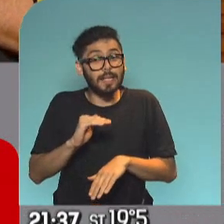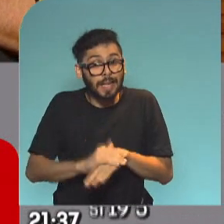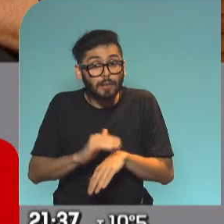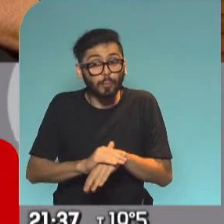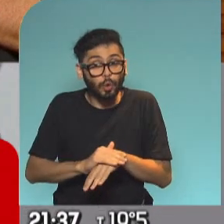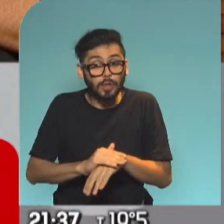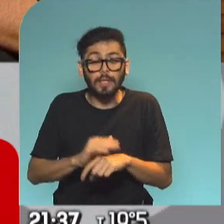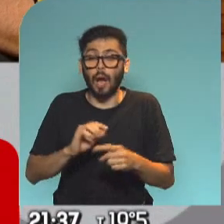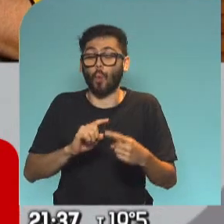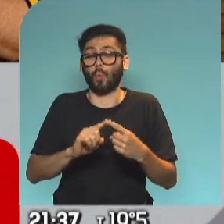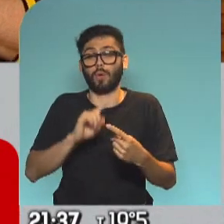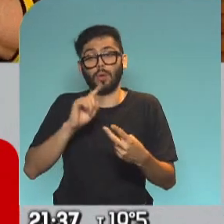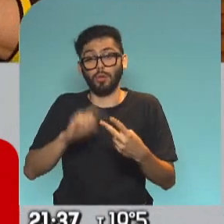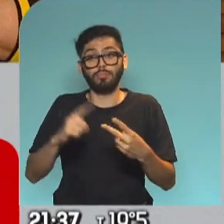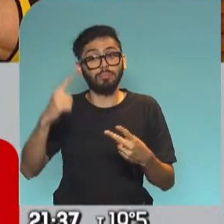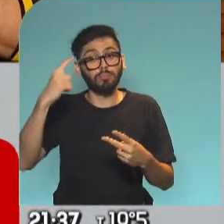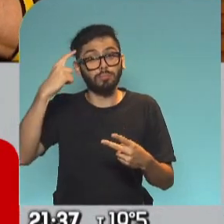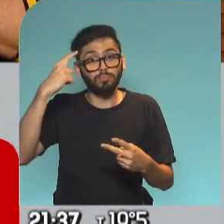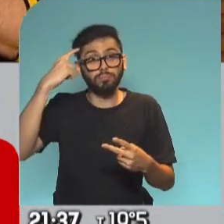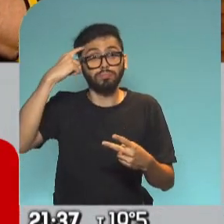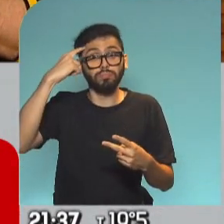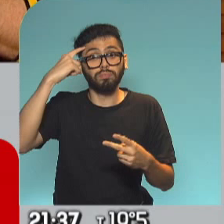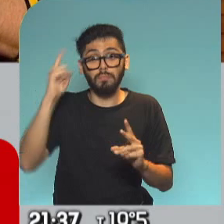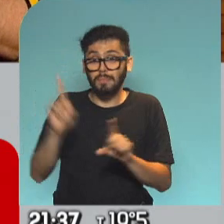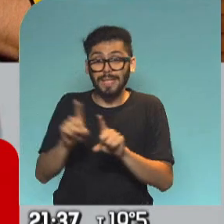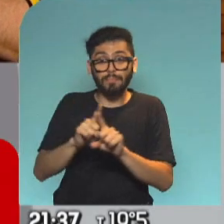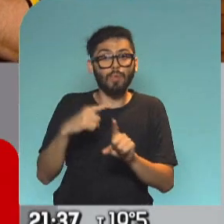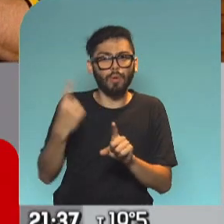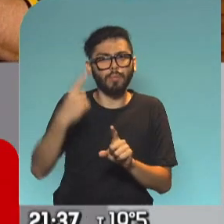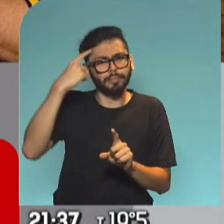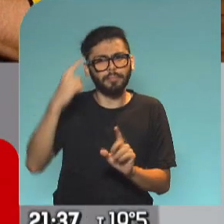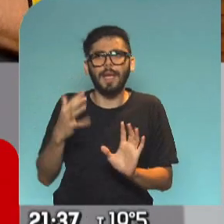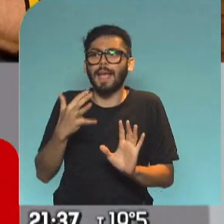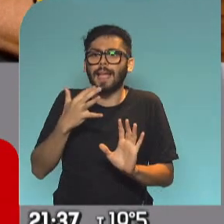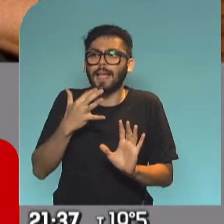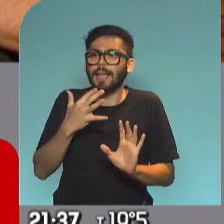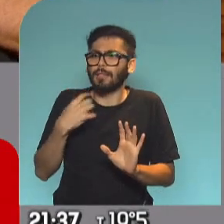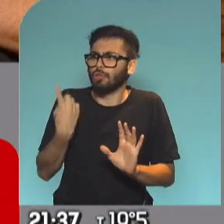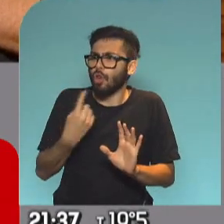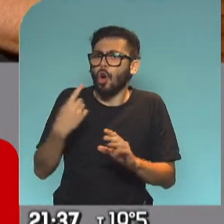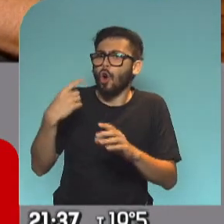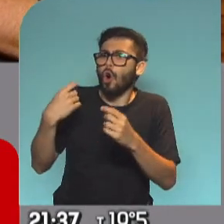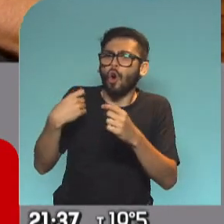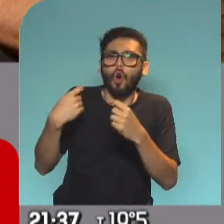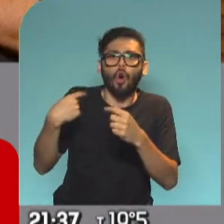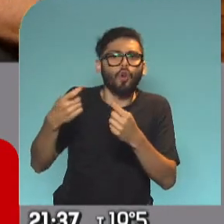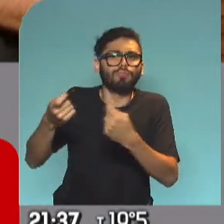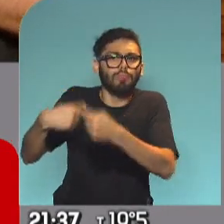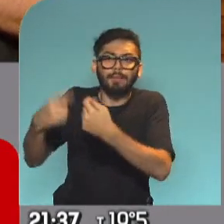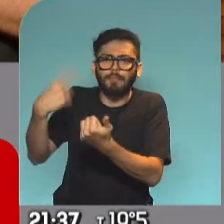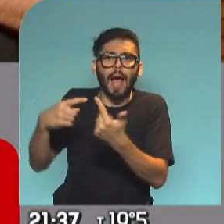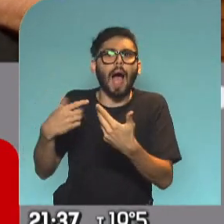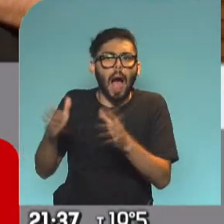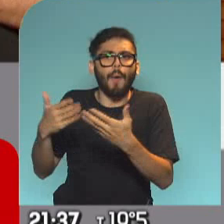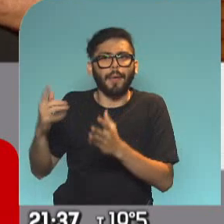responsabilidad y con la misma conciencia ciudadana con que hemos entendido que hay que desarrollar otro montón de actividades. Digo, hace un par de